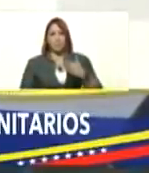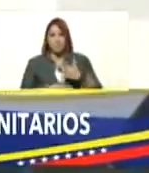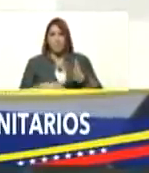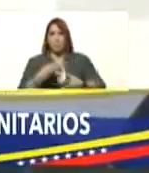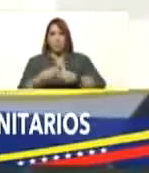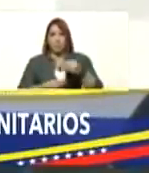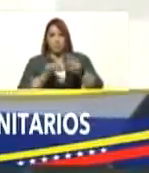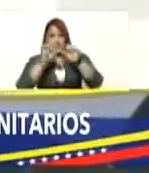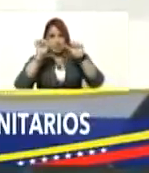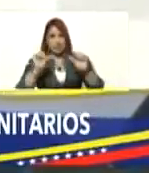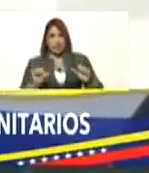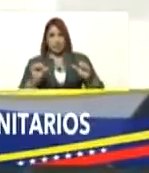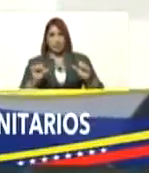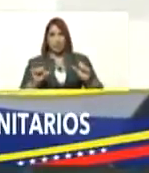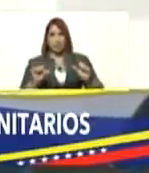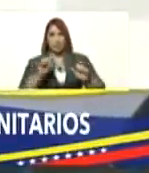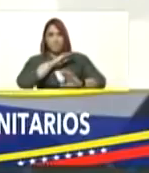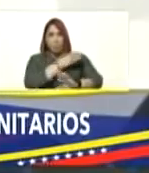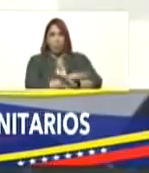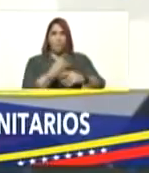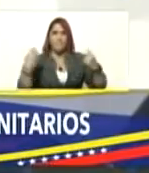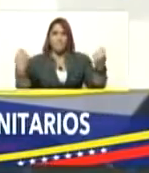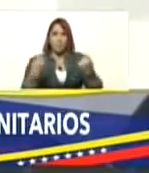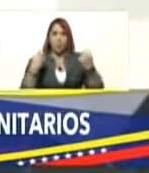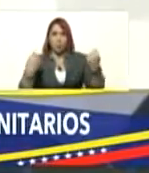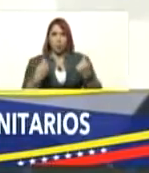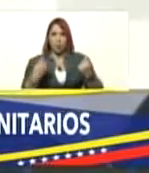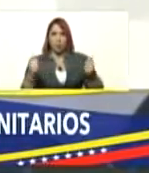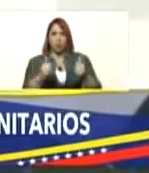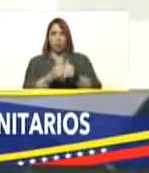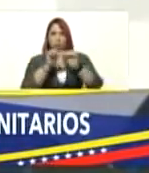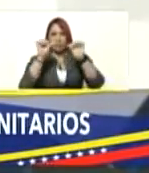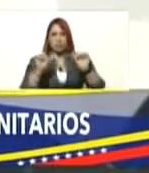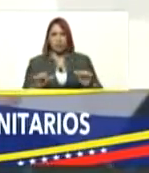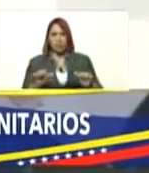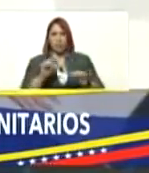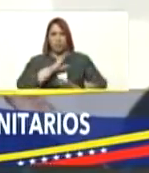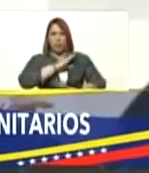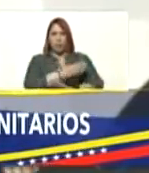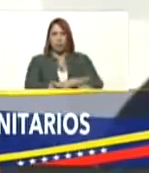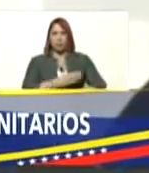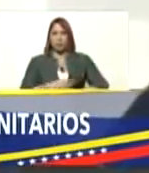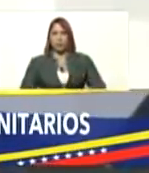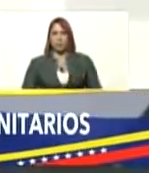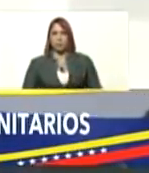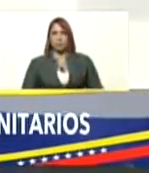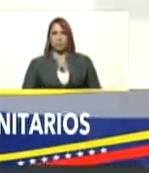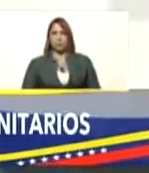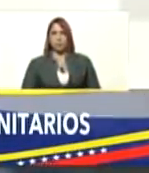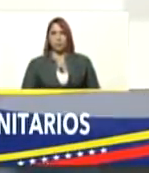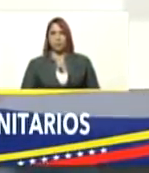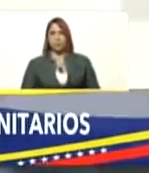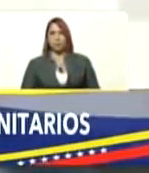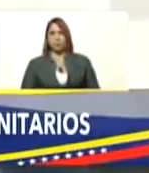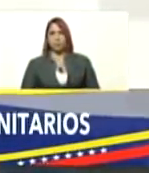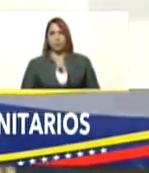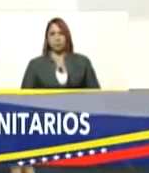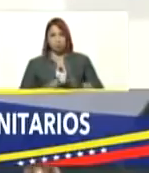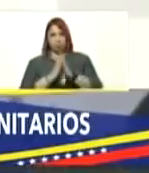el sistema del poder popular como un sistema de fuerzas. Ven acá, ponte aquí.